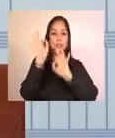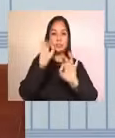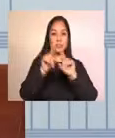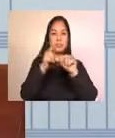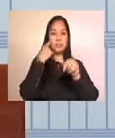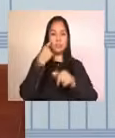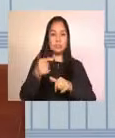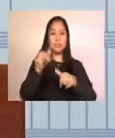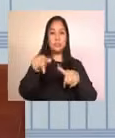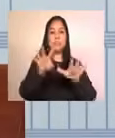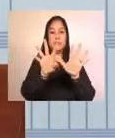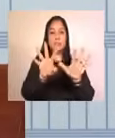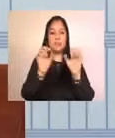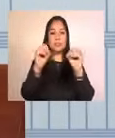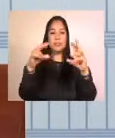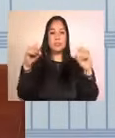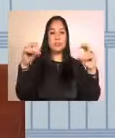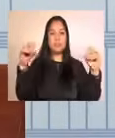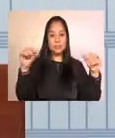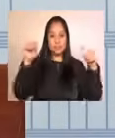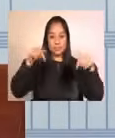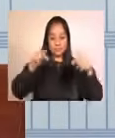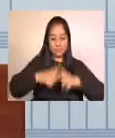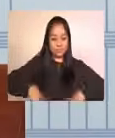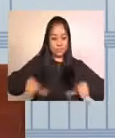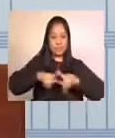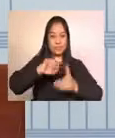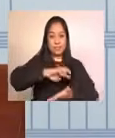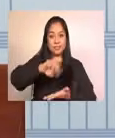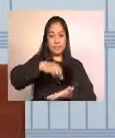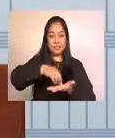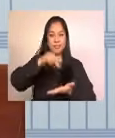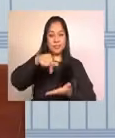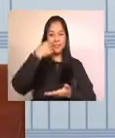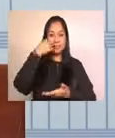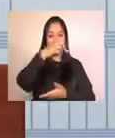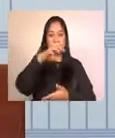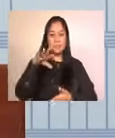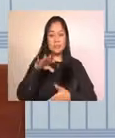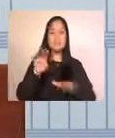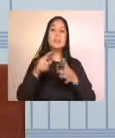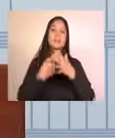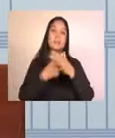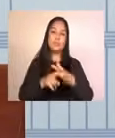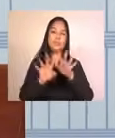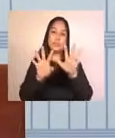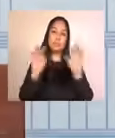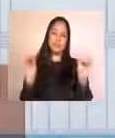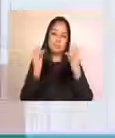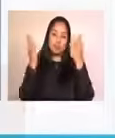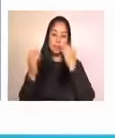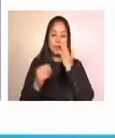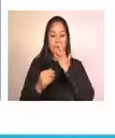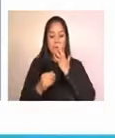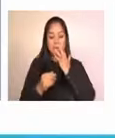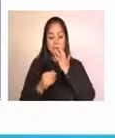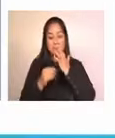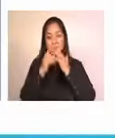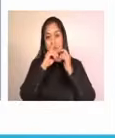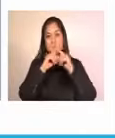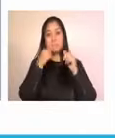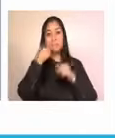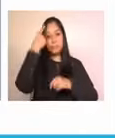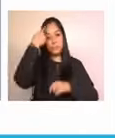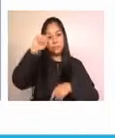día 9 de diciembre, en este mismo patio, a partir de las 9 de la mañana, se llevará a cabo el acto en conmemoración del Día